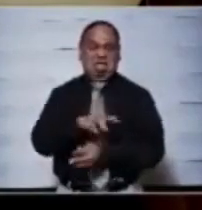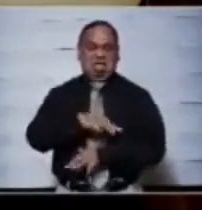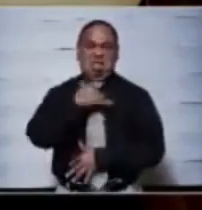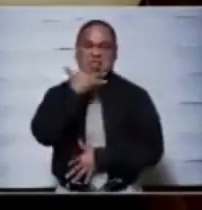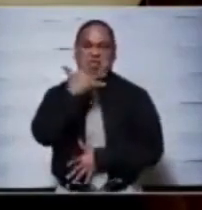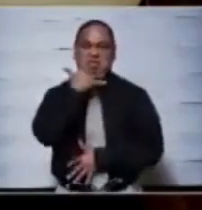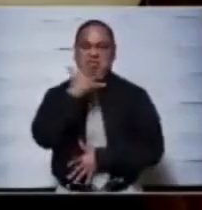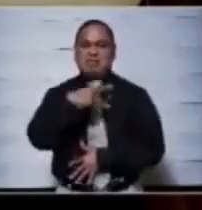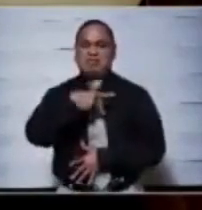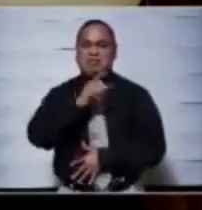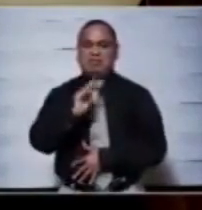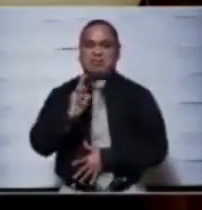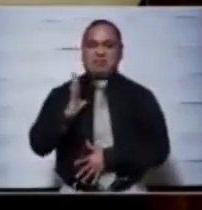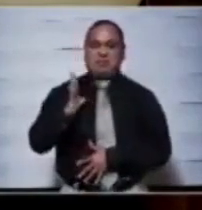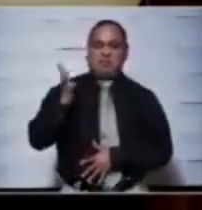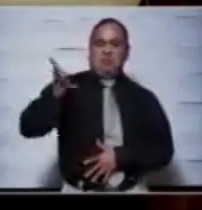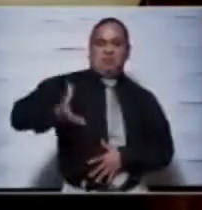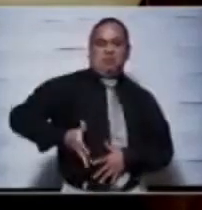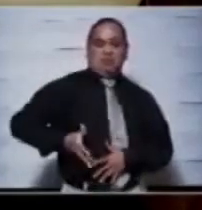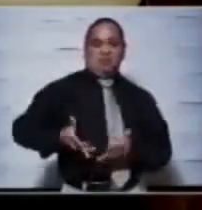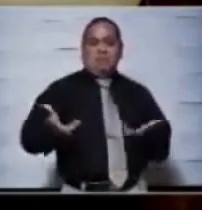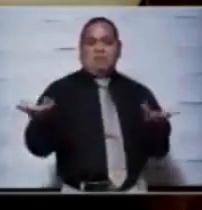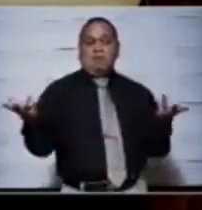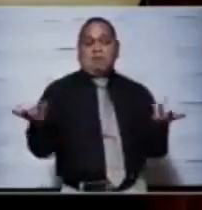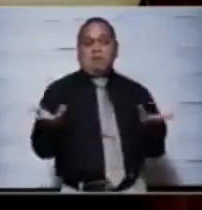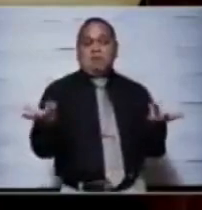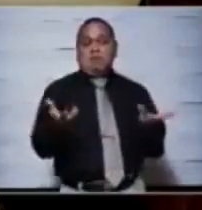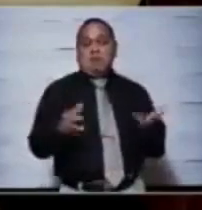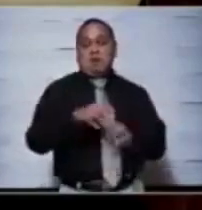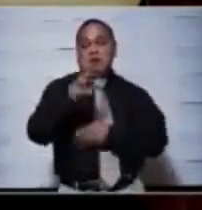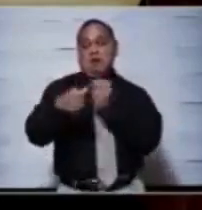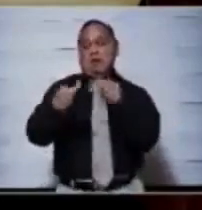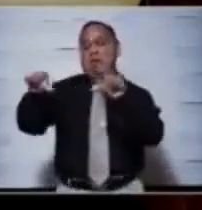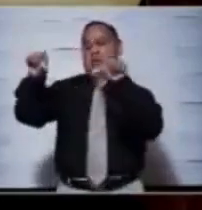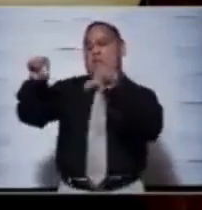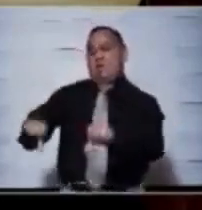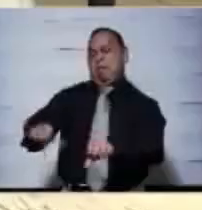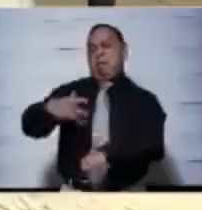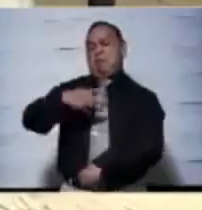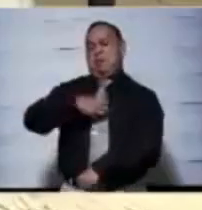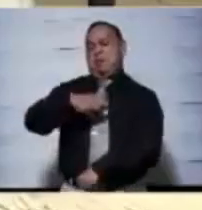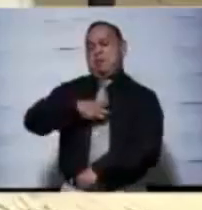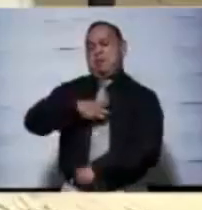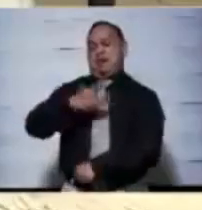Les mató su honra a Alito y quedaron hechos caca.